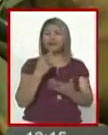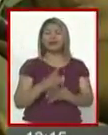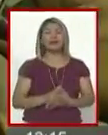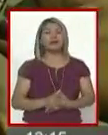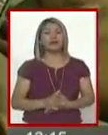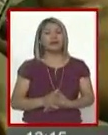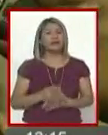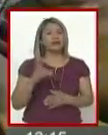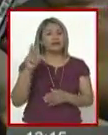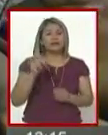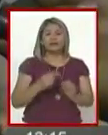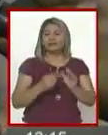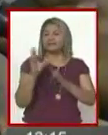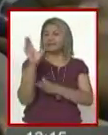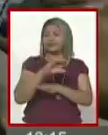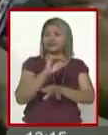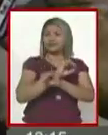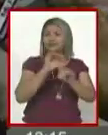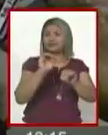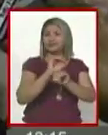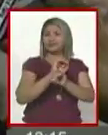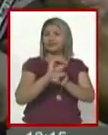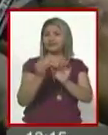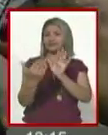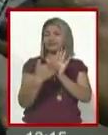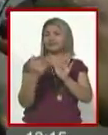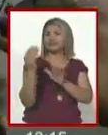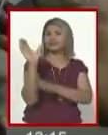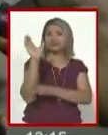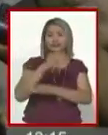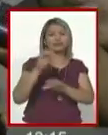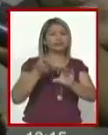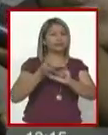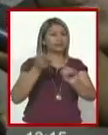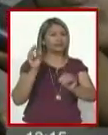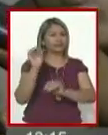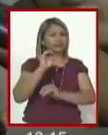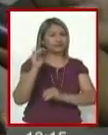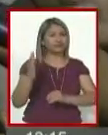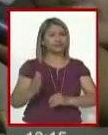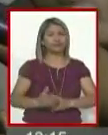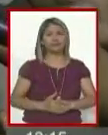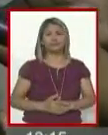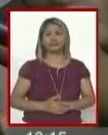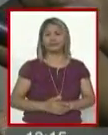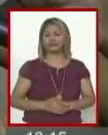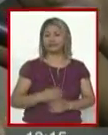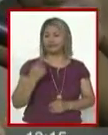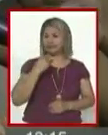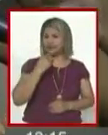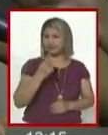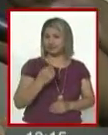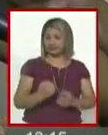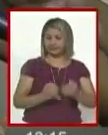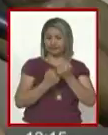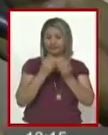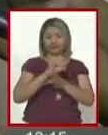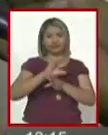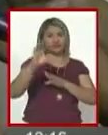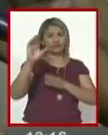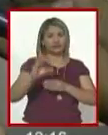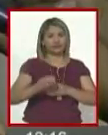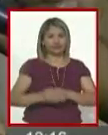presión, nadie nos ha presionado. Nadie nos ha obligado a denunciar. Ayer en el pleno se ha manifestado el apoyo total.